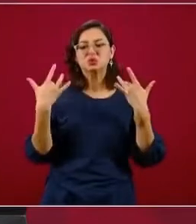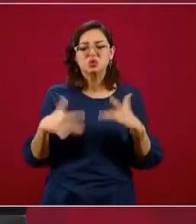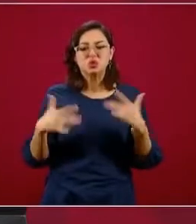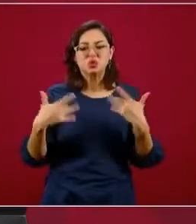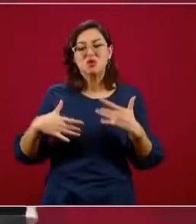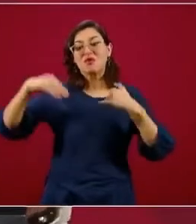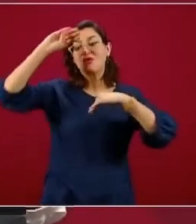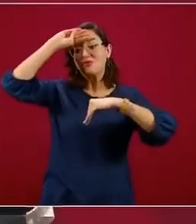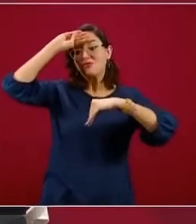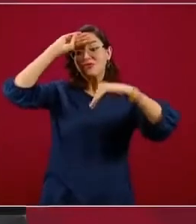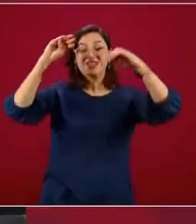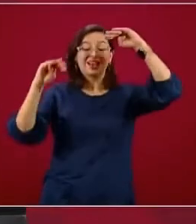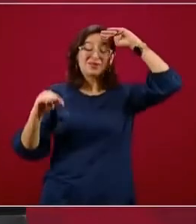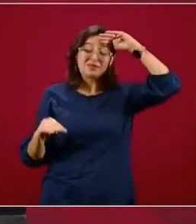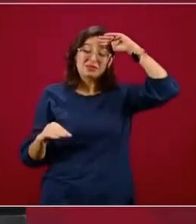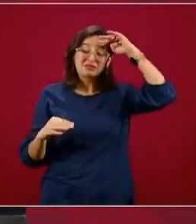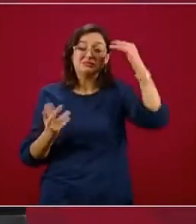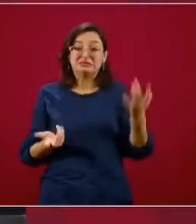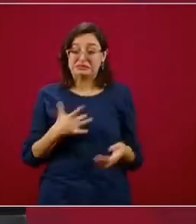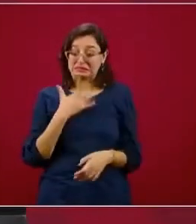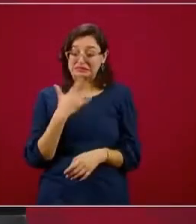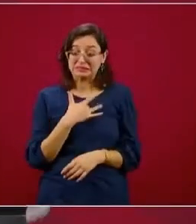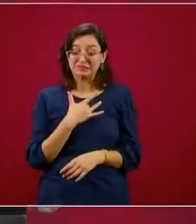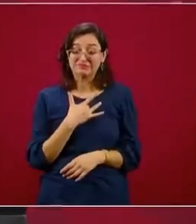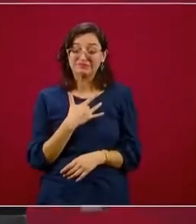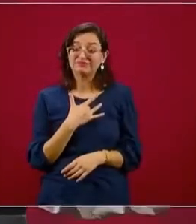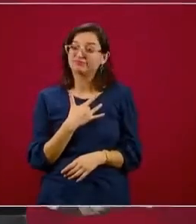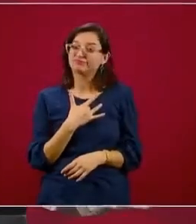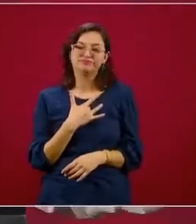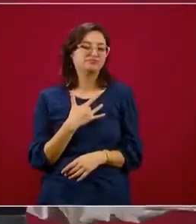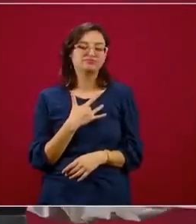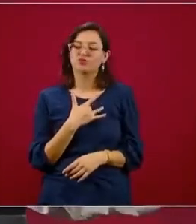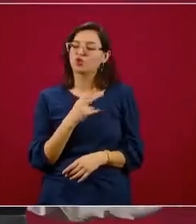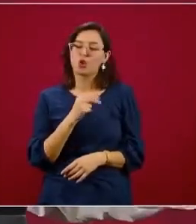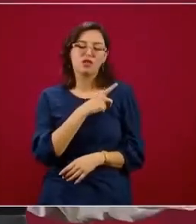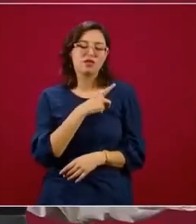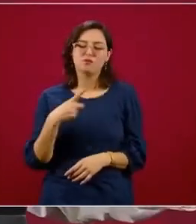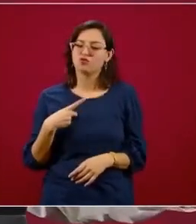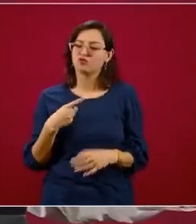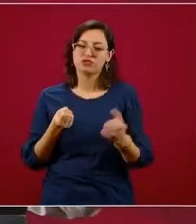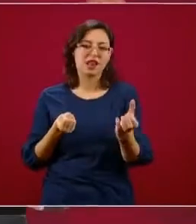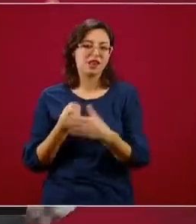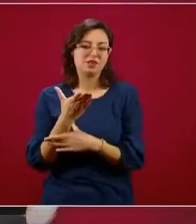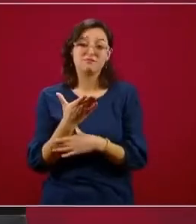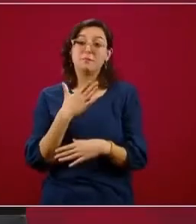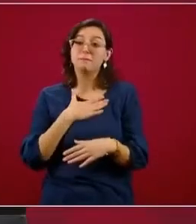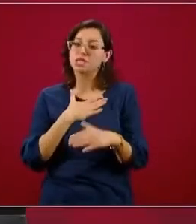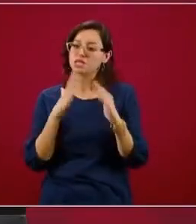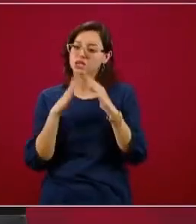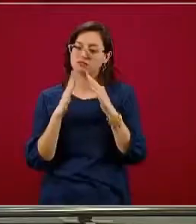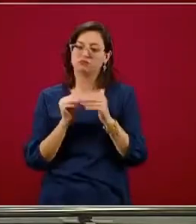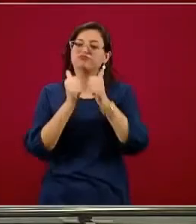fiebre, y si tenemos eso, abstenernos de salir al espacio público,